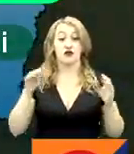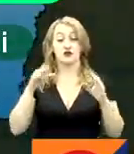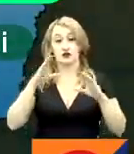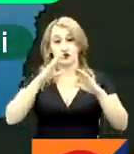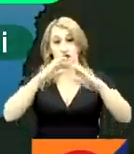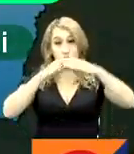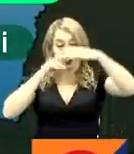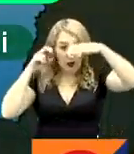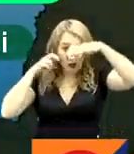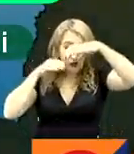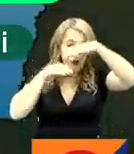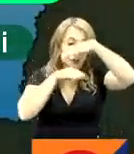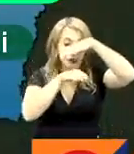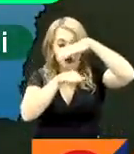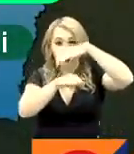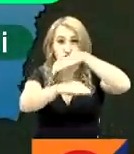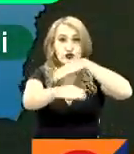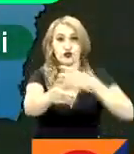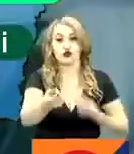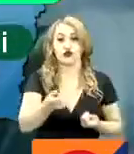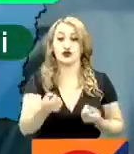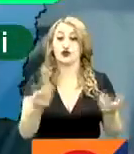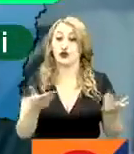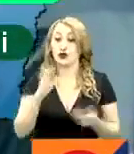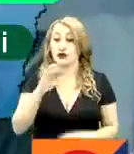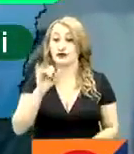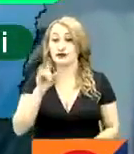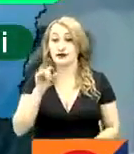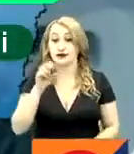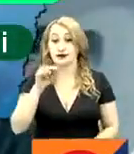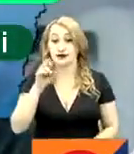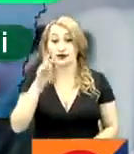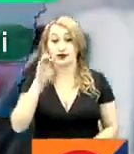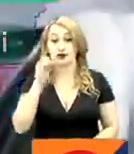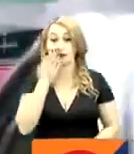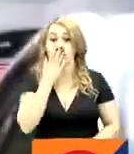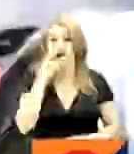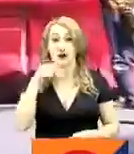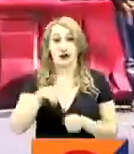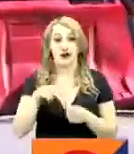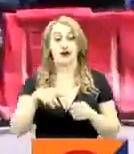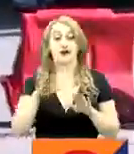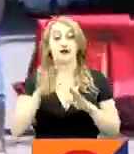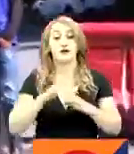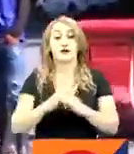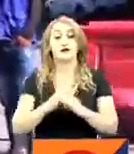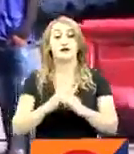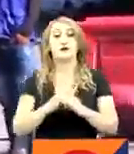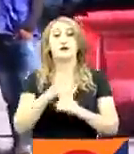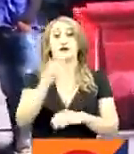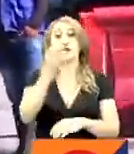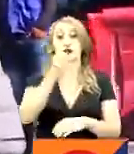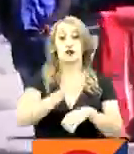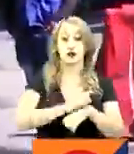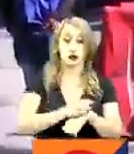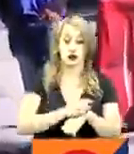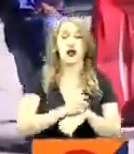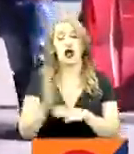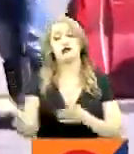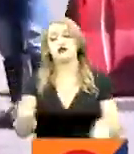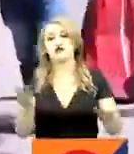acercaba cada vez más al puerto en cisneros indígenas tenían un retén ayudaban vía cada media hora de los carros particulares